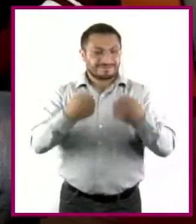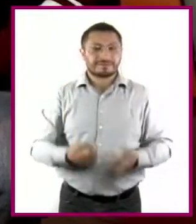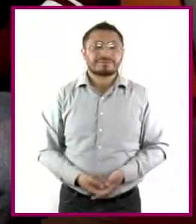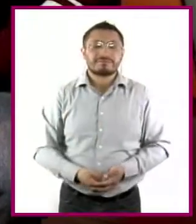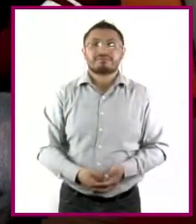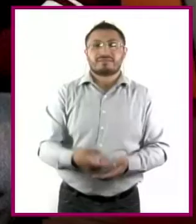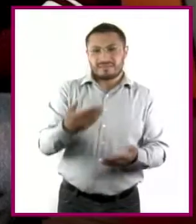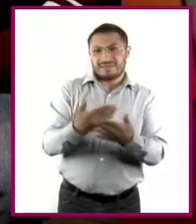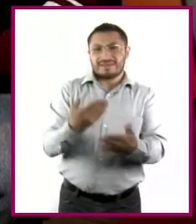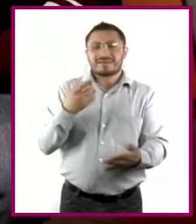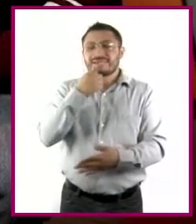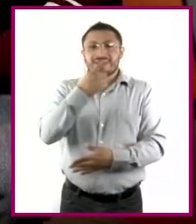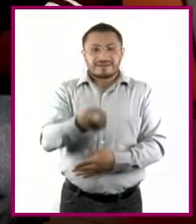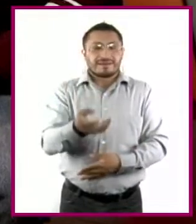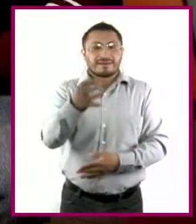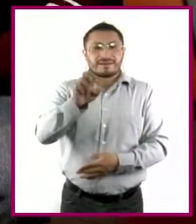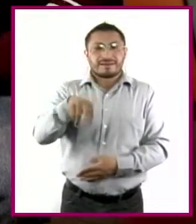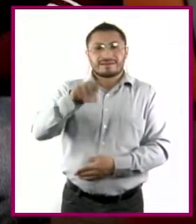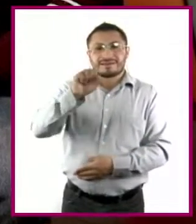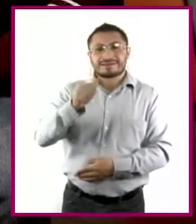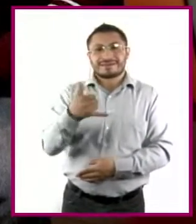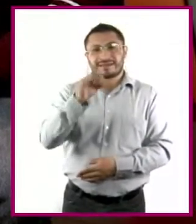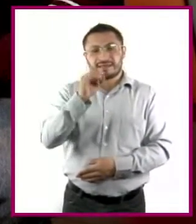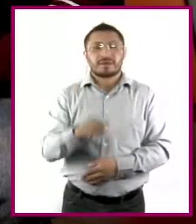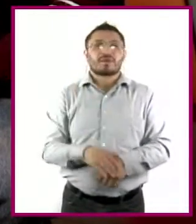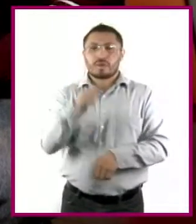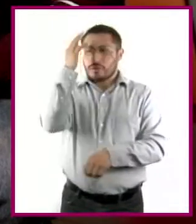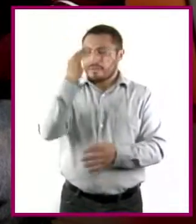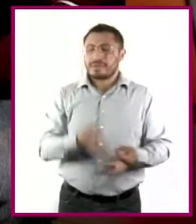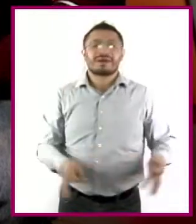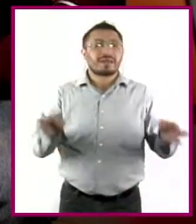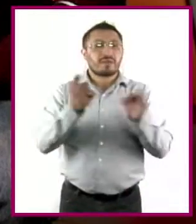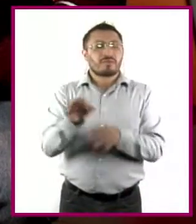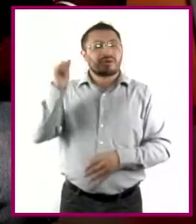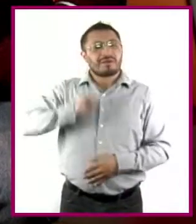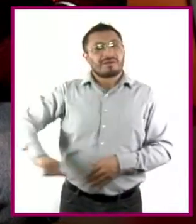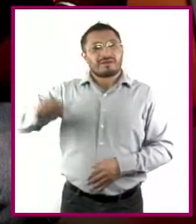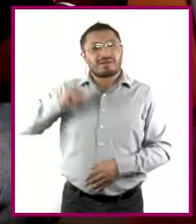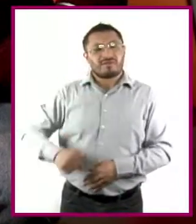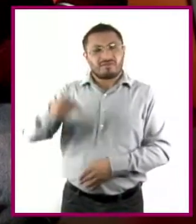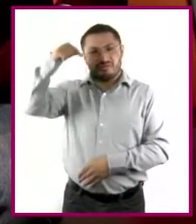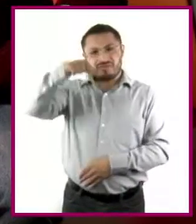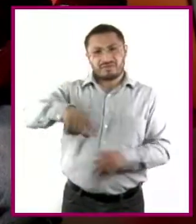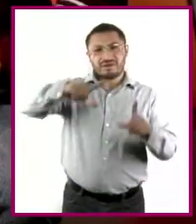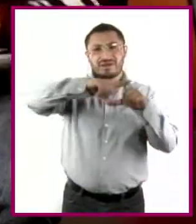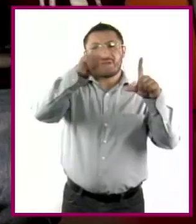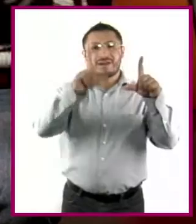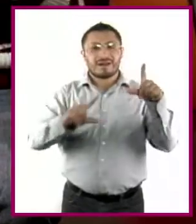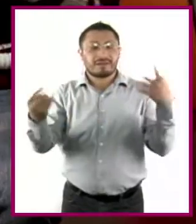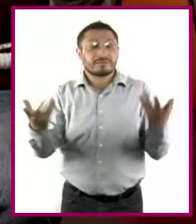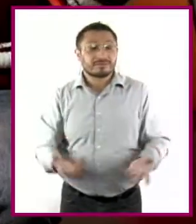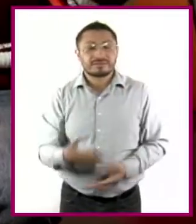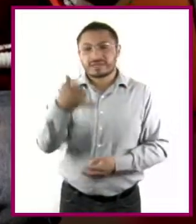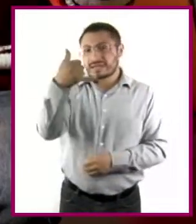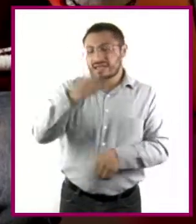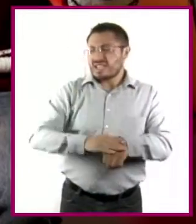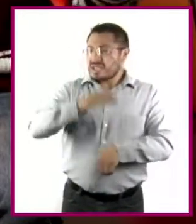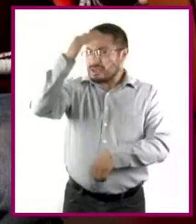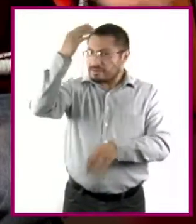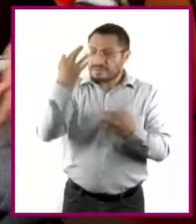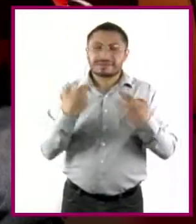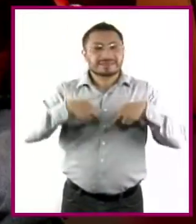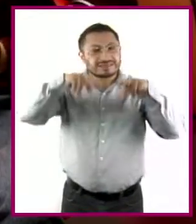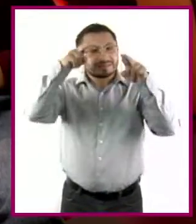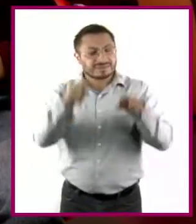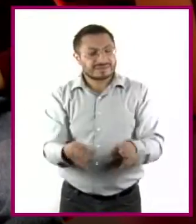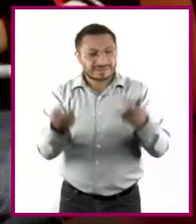Como les decía, el ensayo ha sido uno de los géneros que más se han cultivado en nuestra región. Y uno de sus máximos